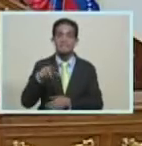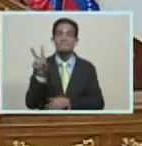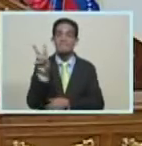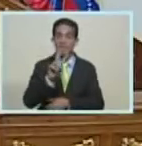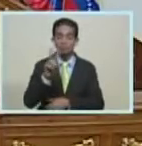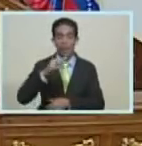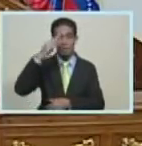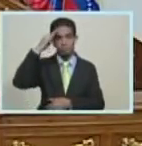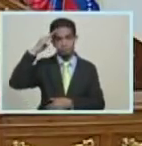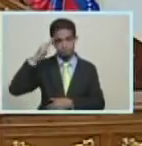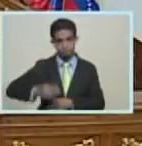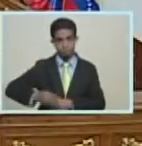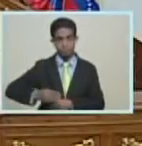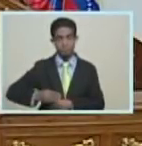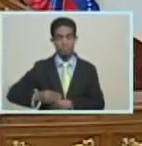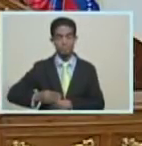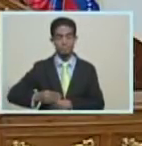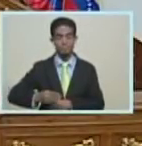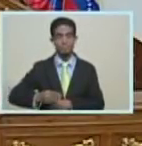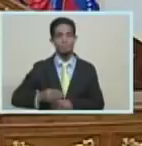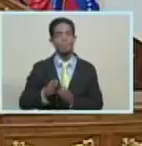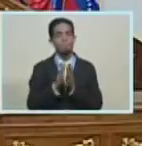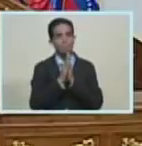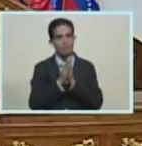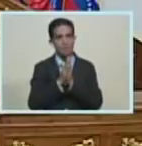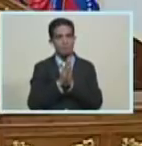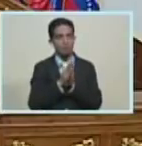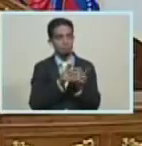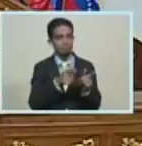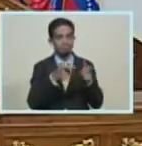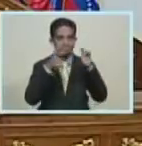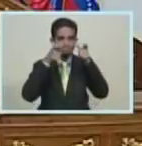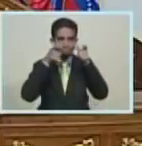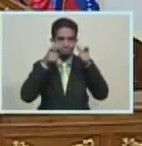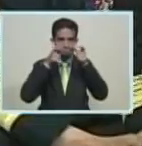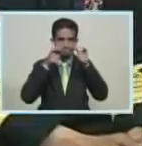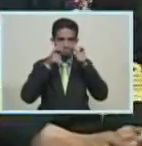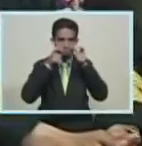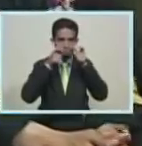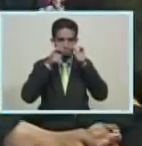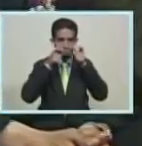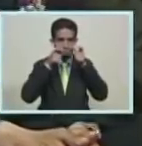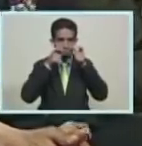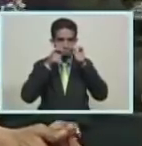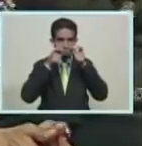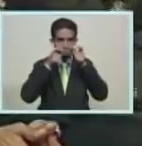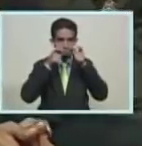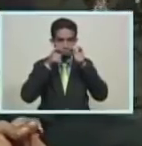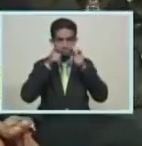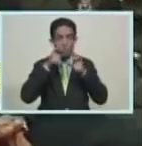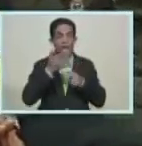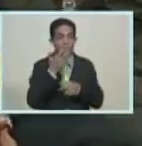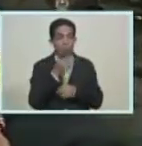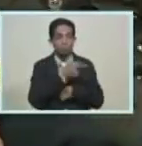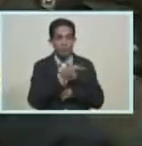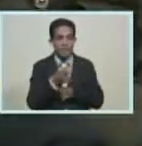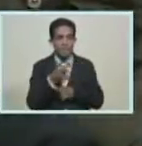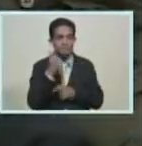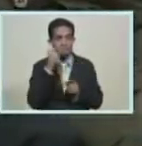Nacional Bolivariana desplegada, máxima inteligencia, máxima prevención, máxima capacidad de defensa del